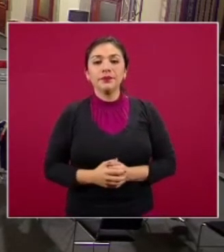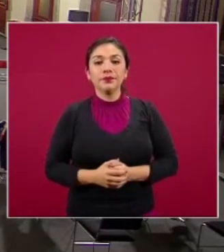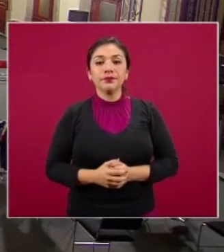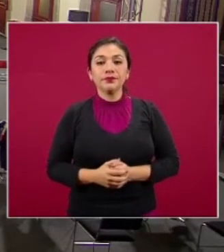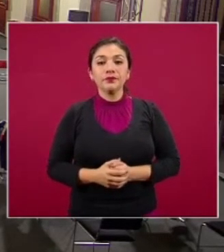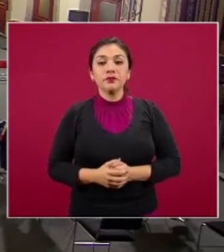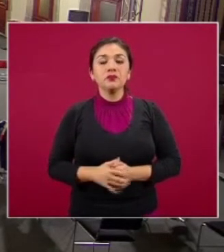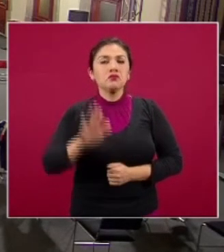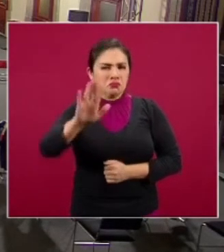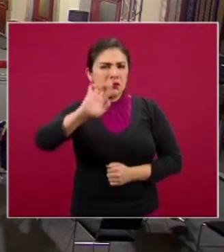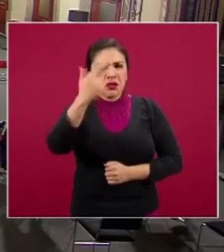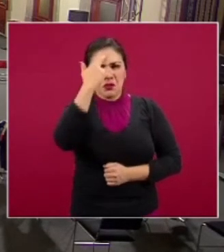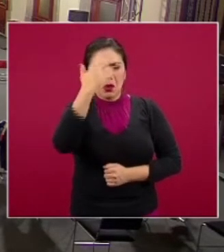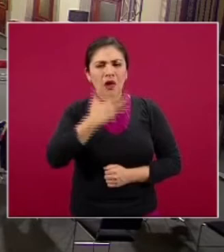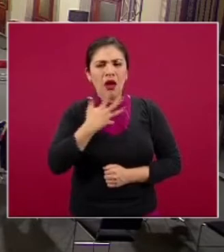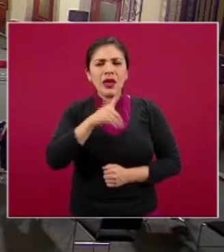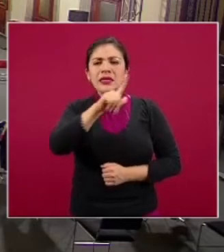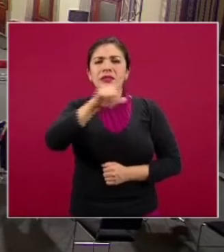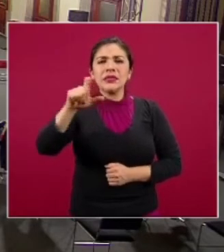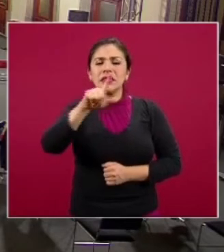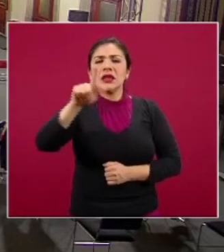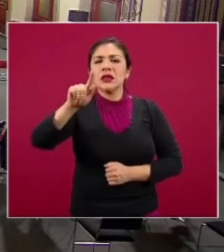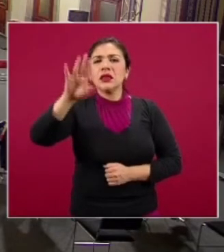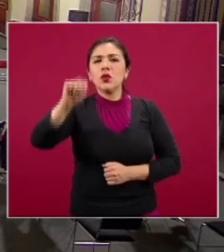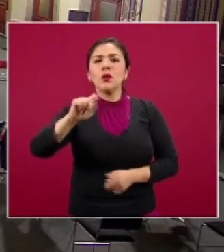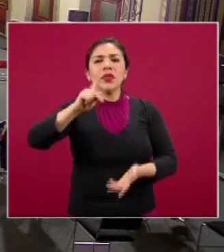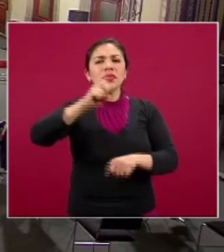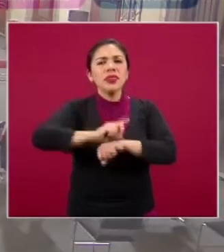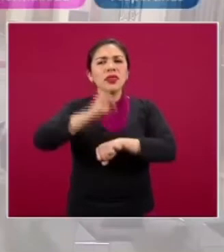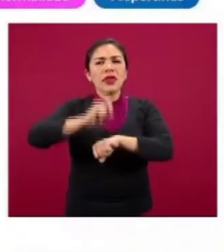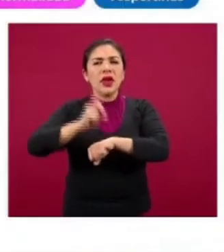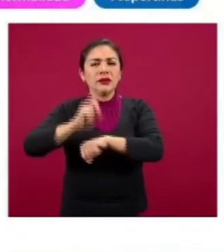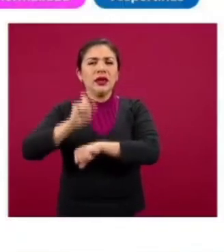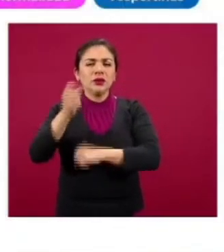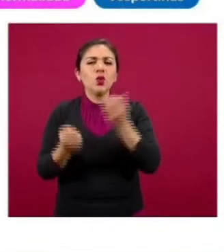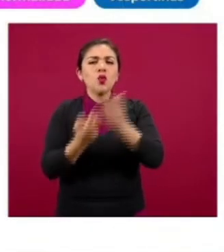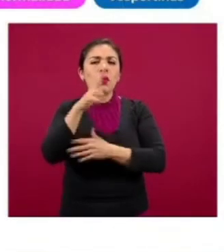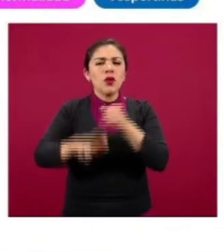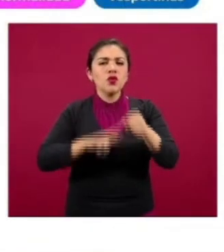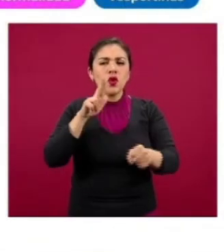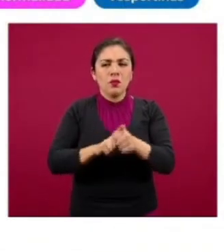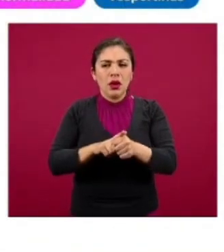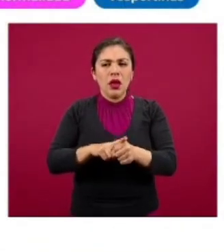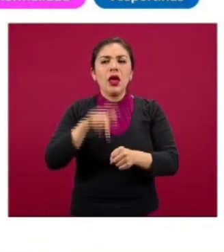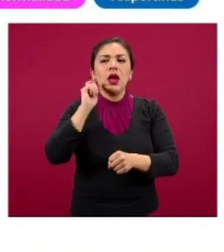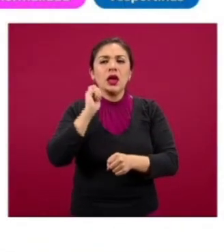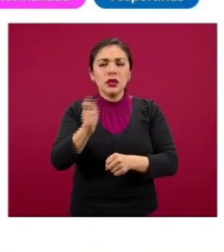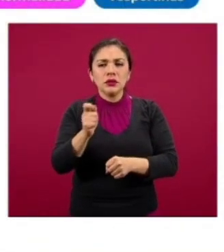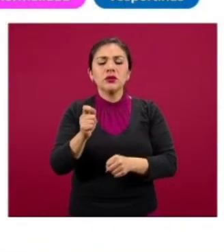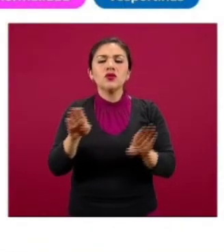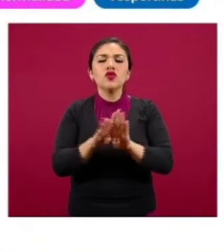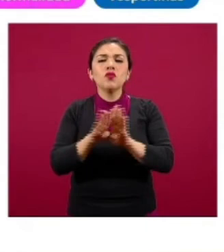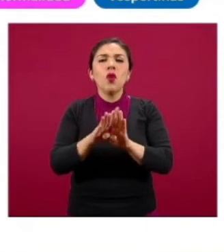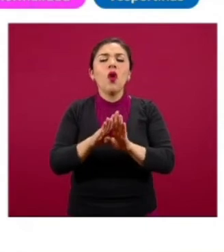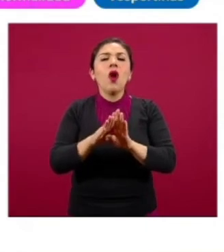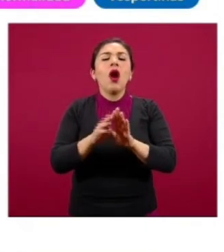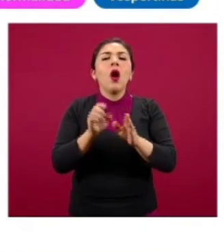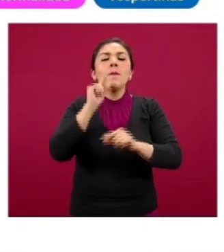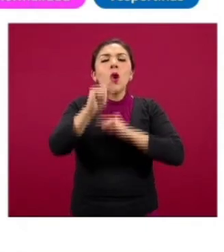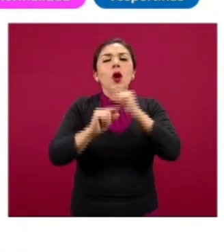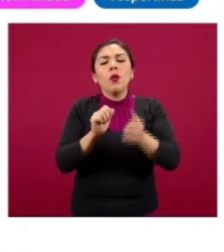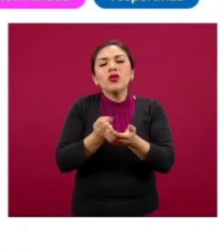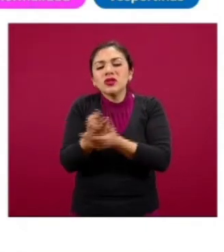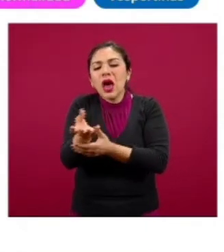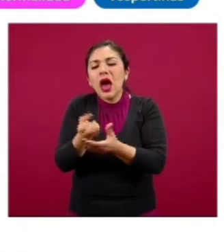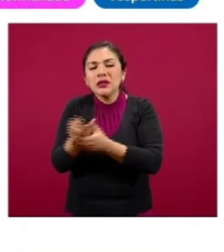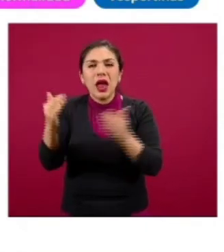Vamos a aquí nada más recordar, tenemos 179 días en este proceso de nueva normalidad, en este proceso de desconfinamiento gradual